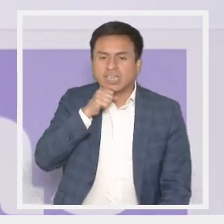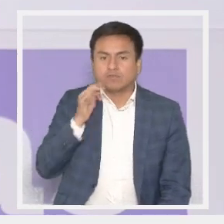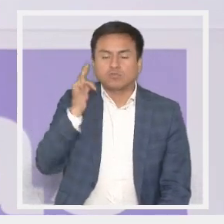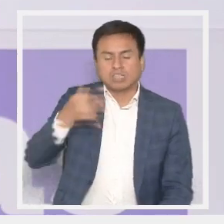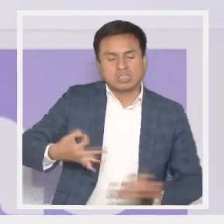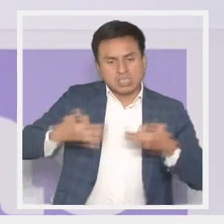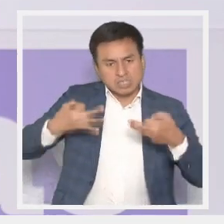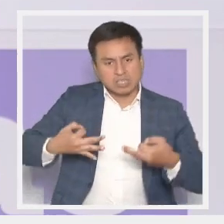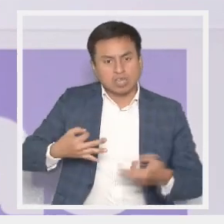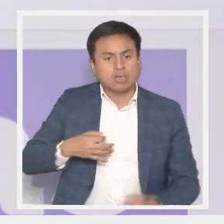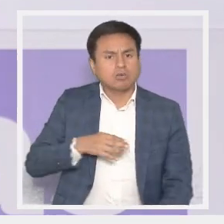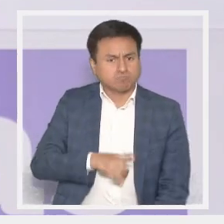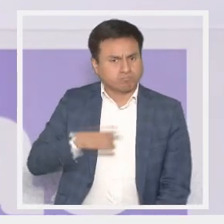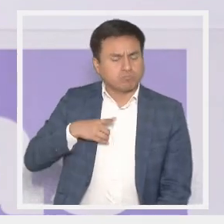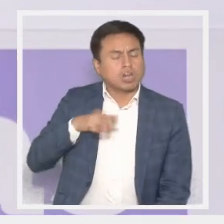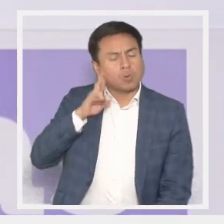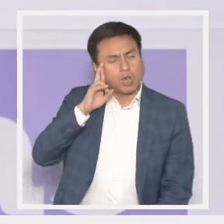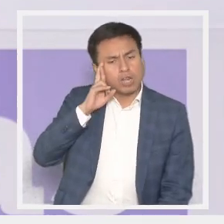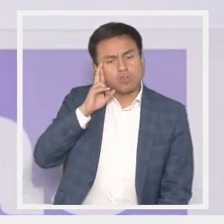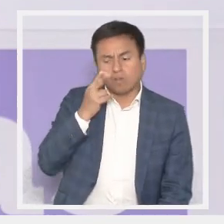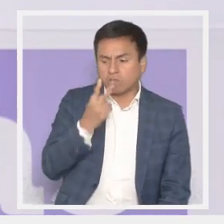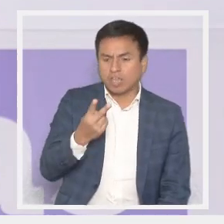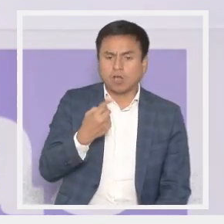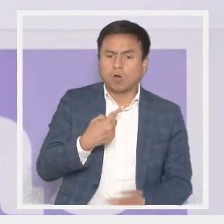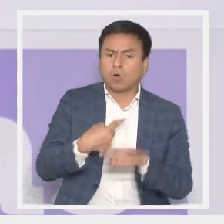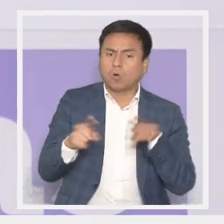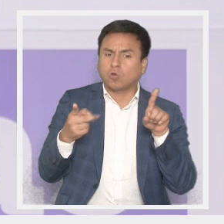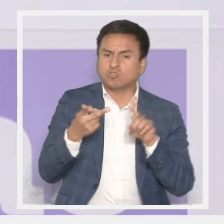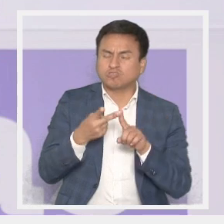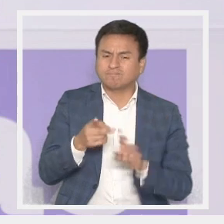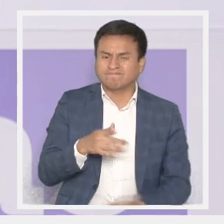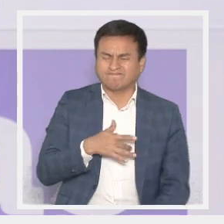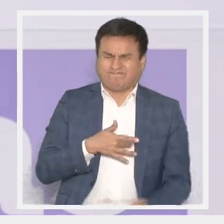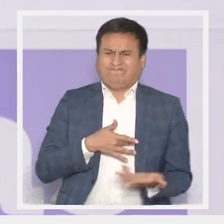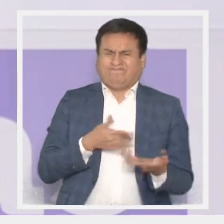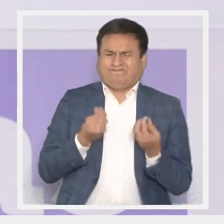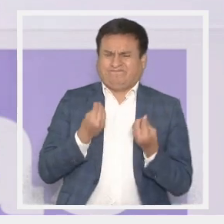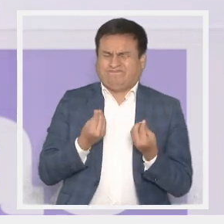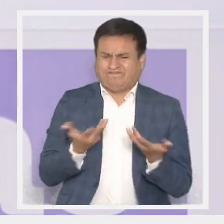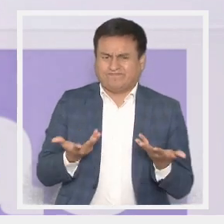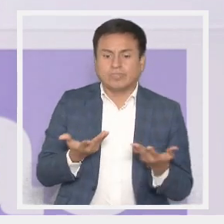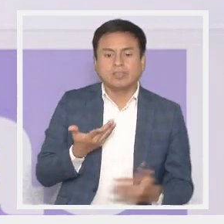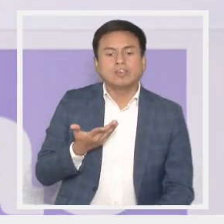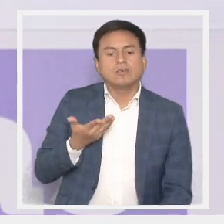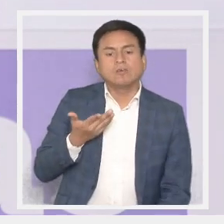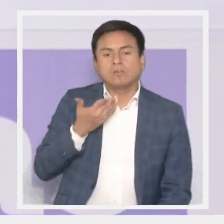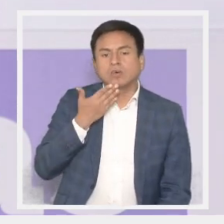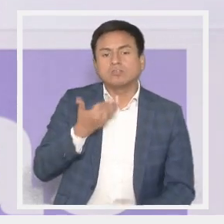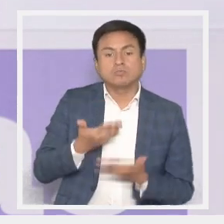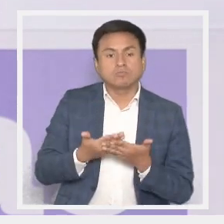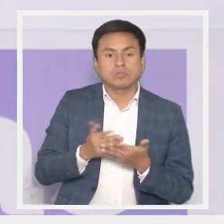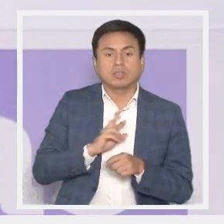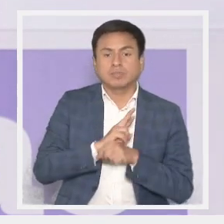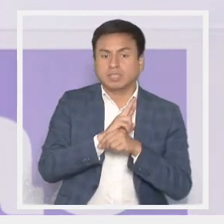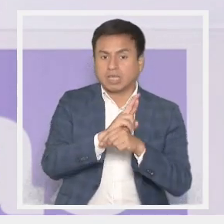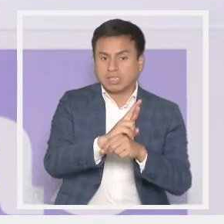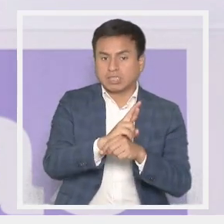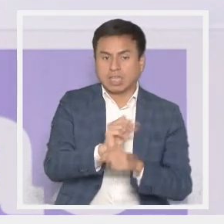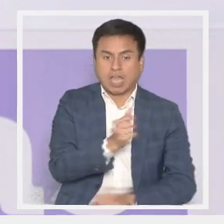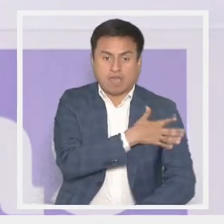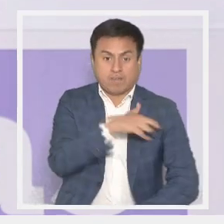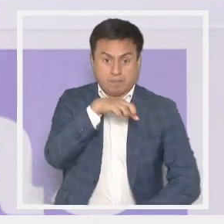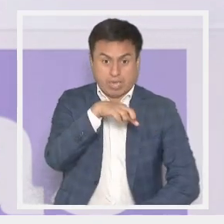Yo recuerdo, y ahora uno lo ve con otros ojos de manera indignante, cuando los representantes de las